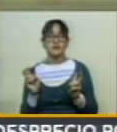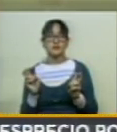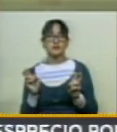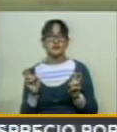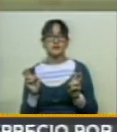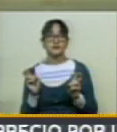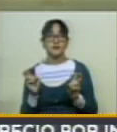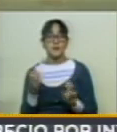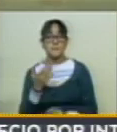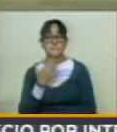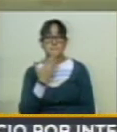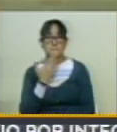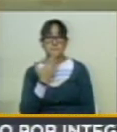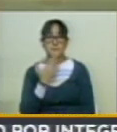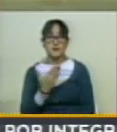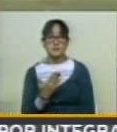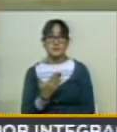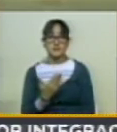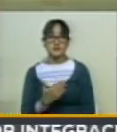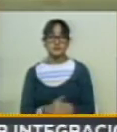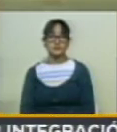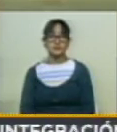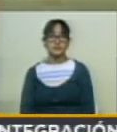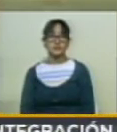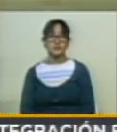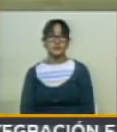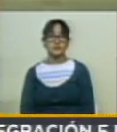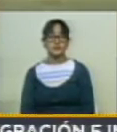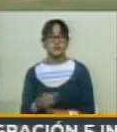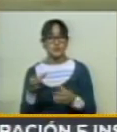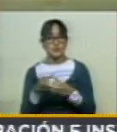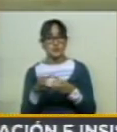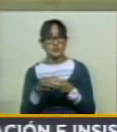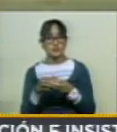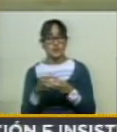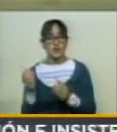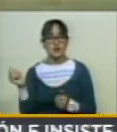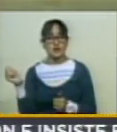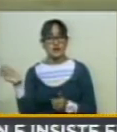al permiso que se dio para los candidatos para que traigan